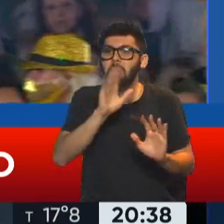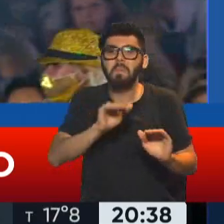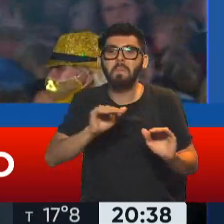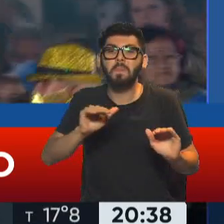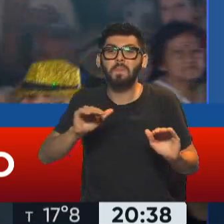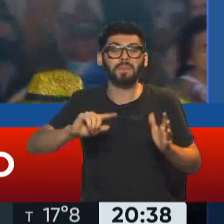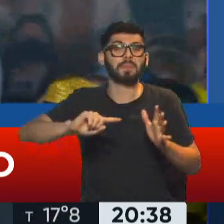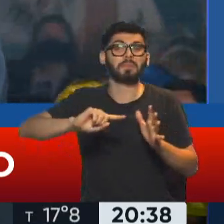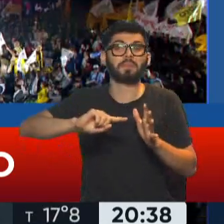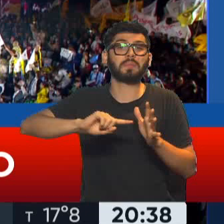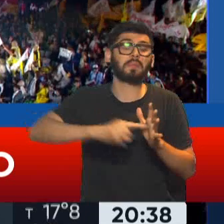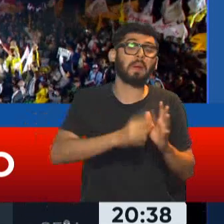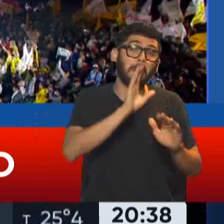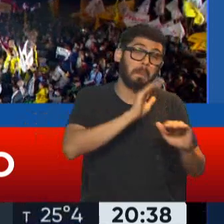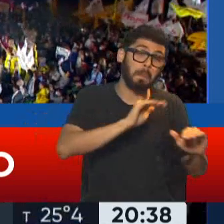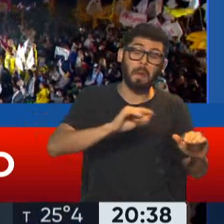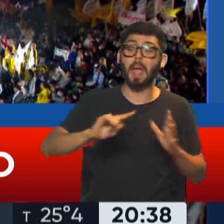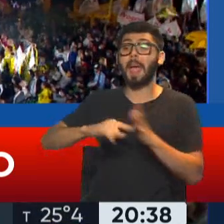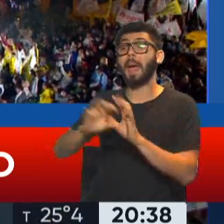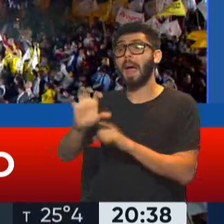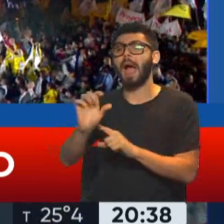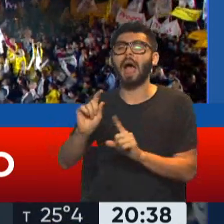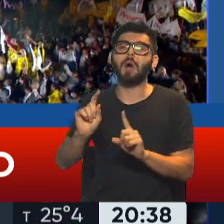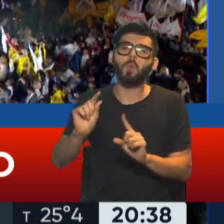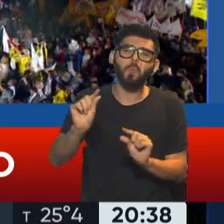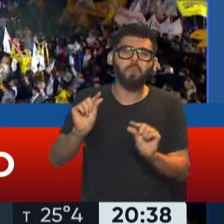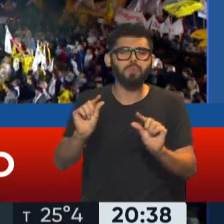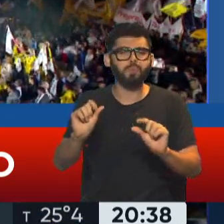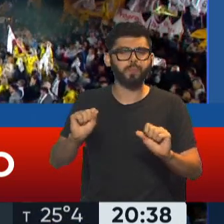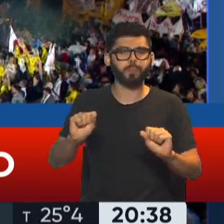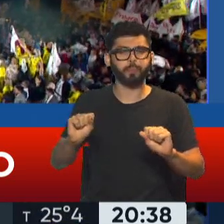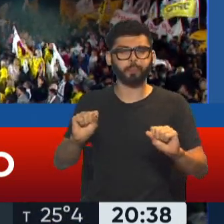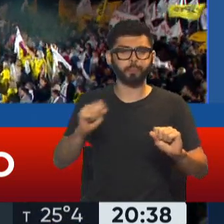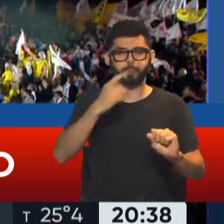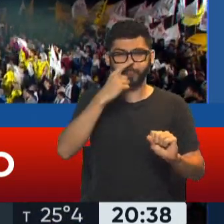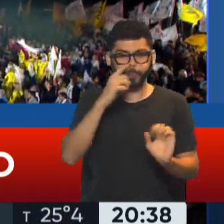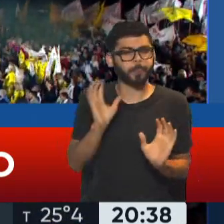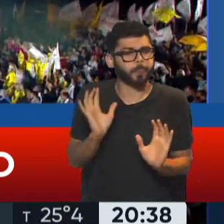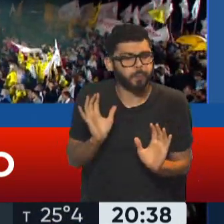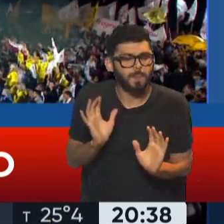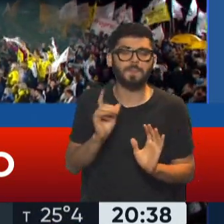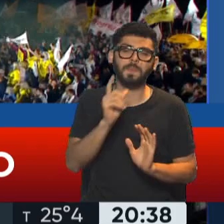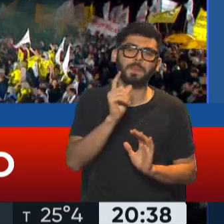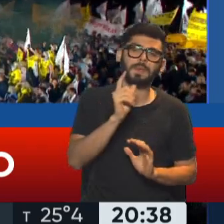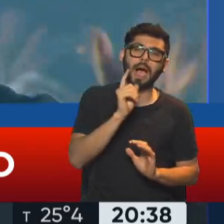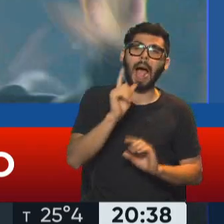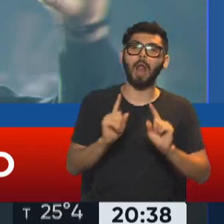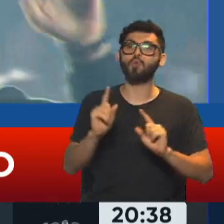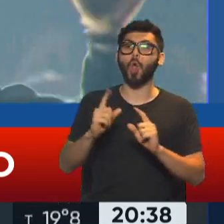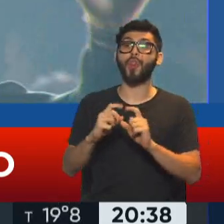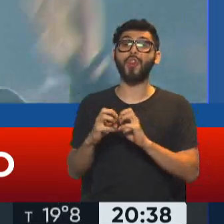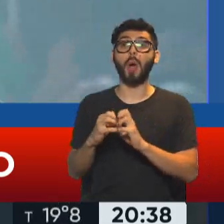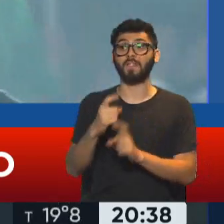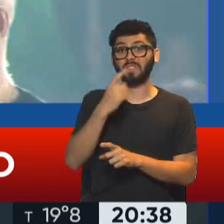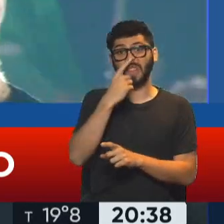muy fría. En la provincia de Buenos Aires me parece que tuvo algún ingrediente un poco más interesante. Me parece que hubo algunos debates más